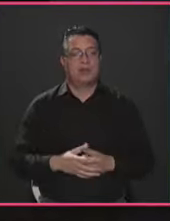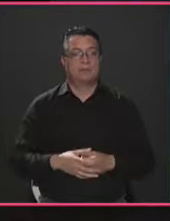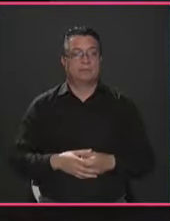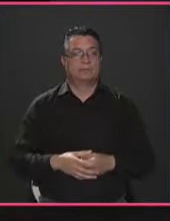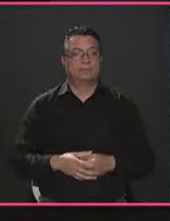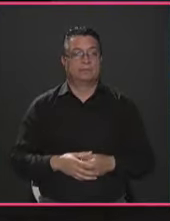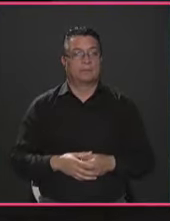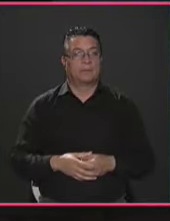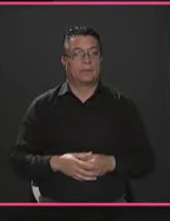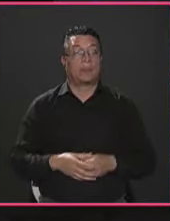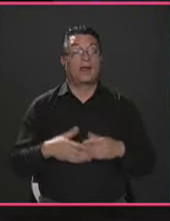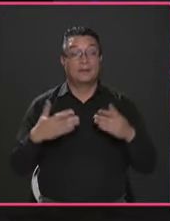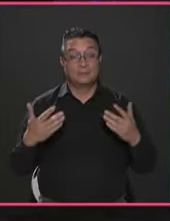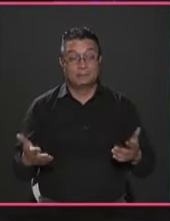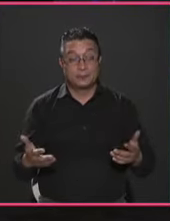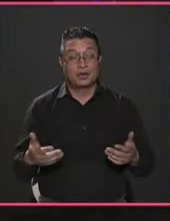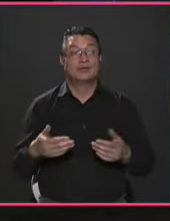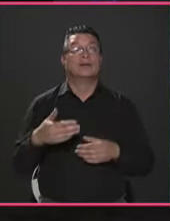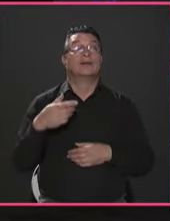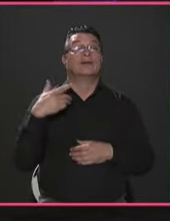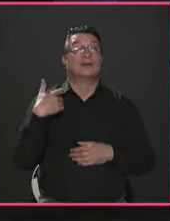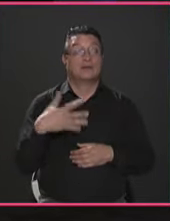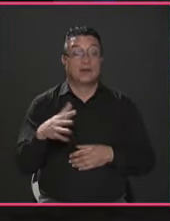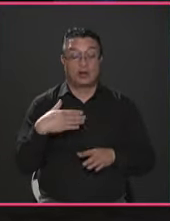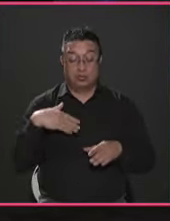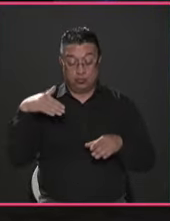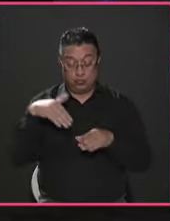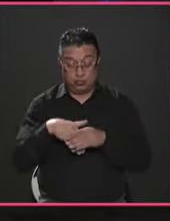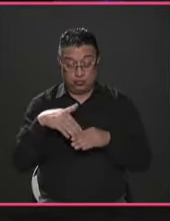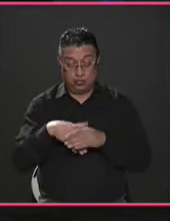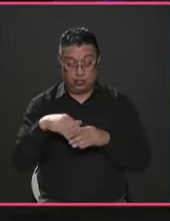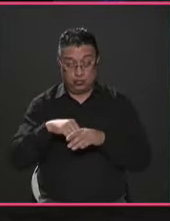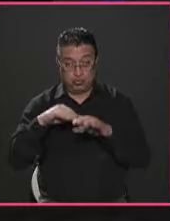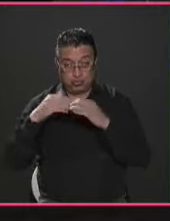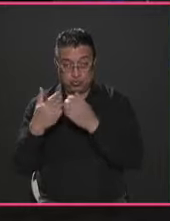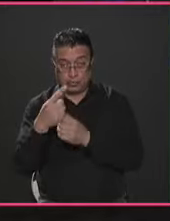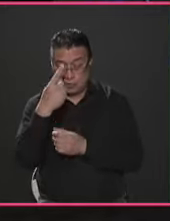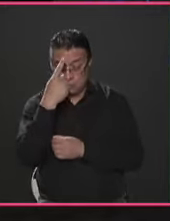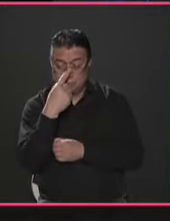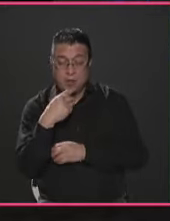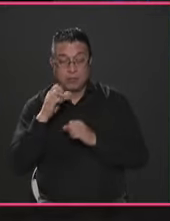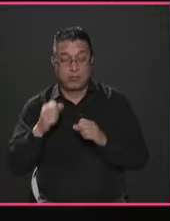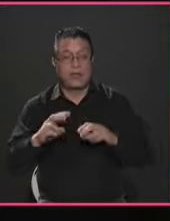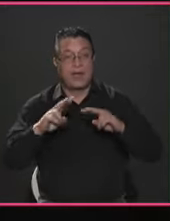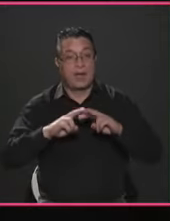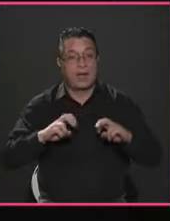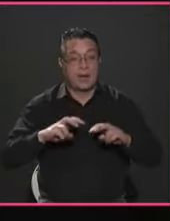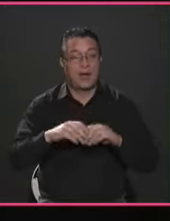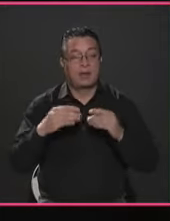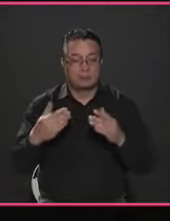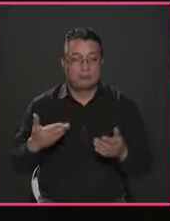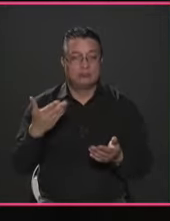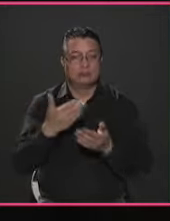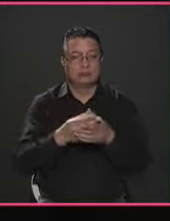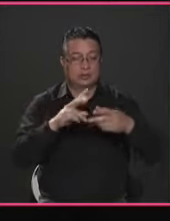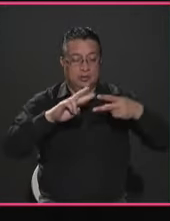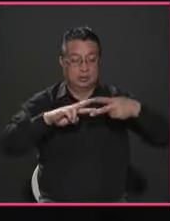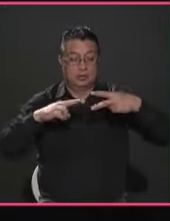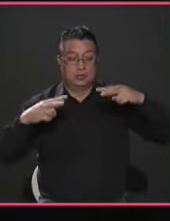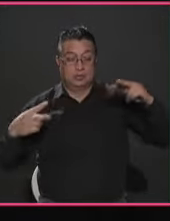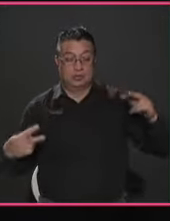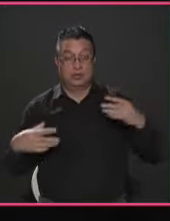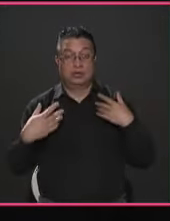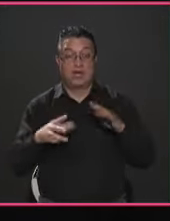etcétera entonces Bueno una vez que juntamos todas estas muestras podemos analizarlas ponerlas en el secuenciador que Les acabo de